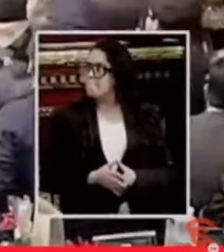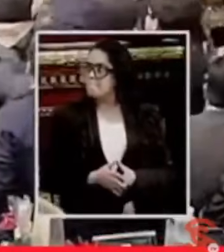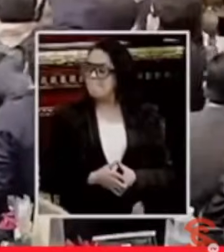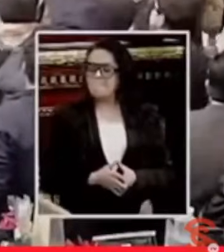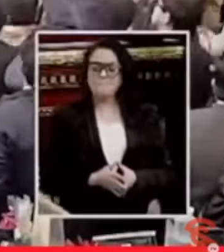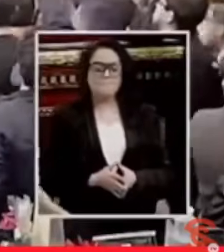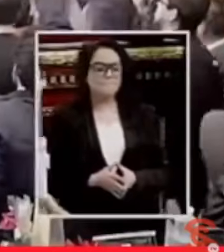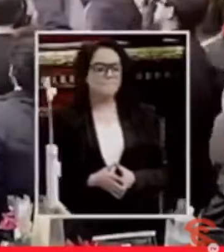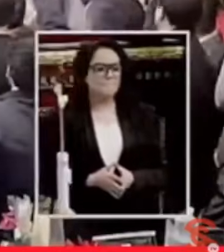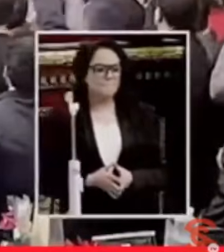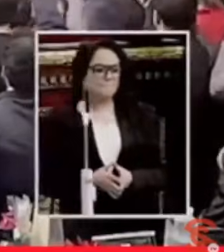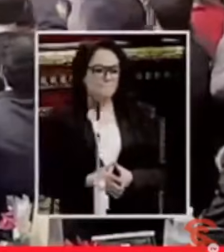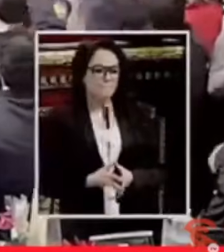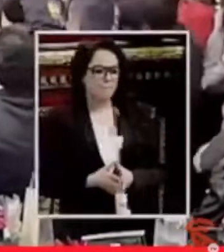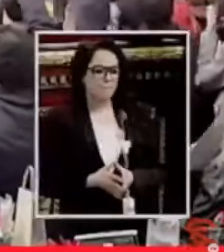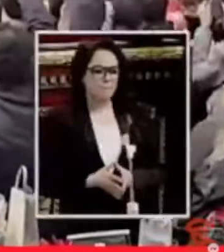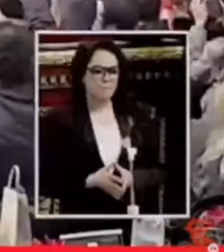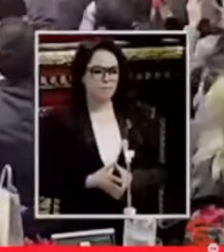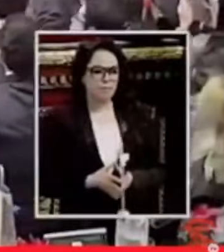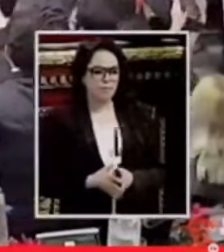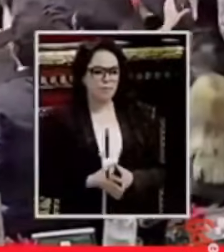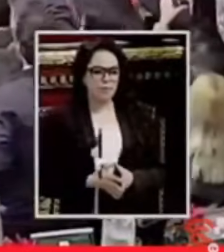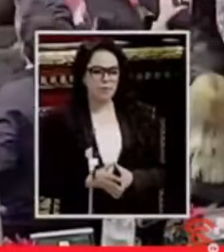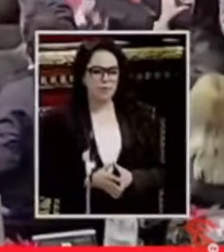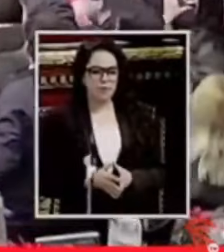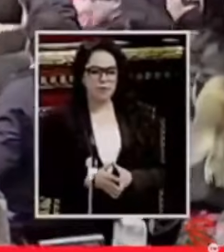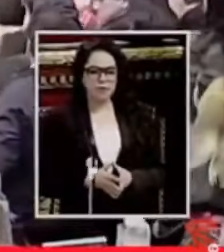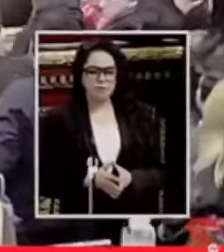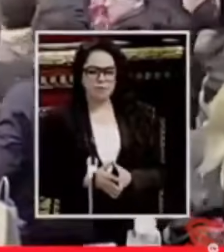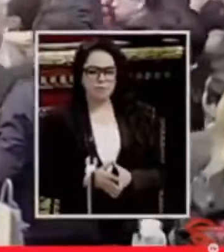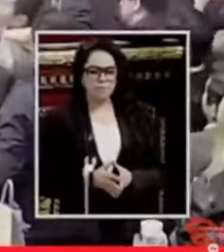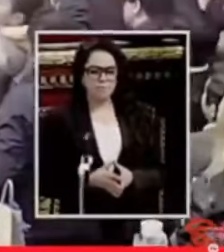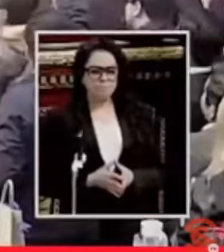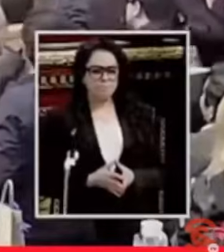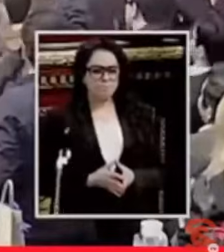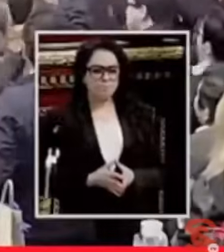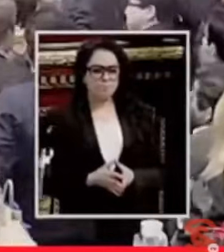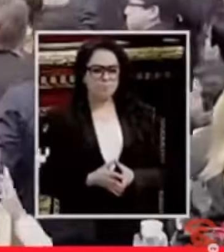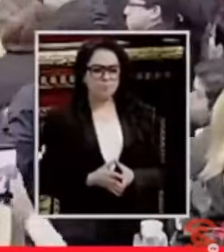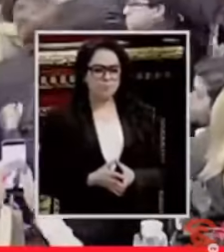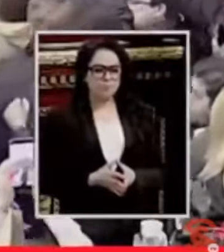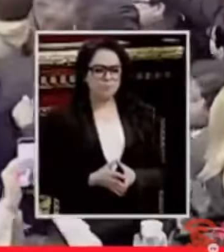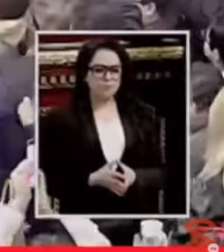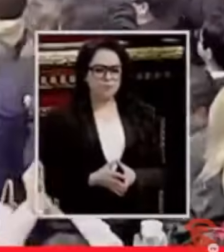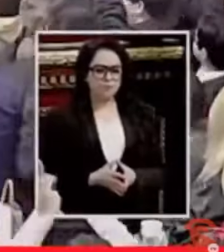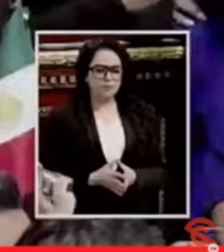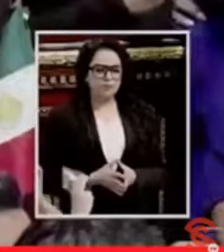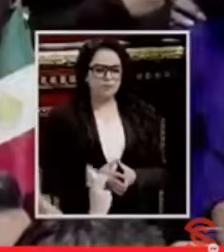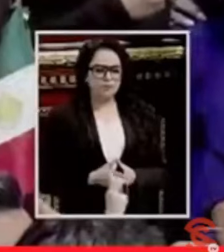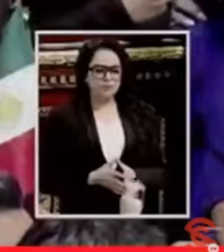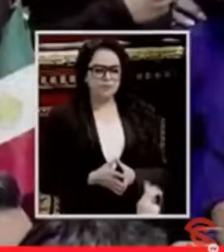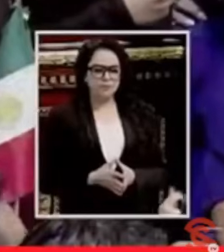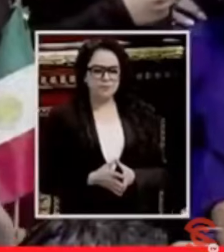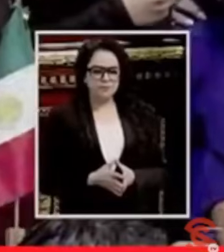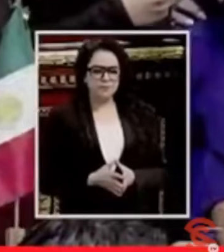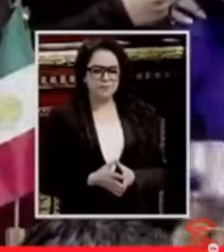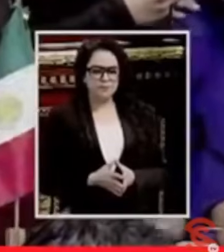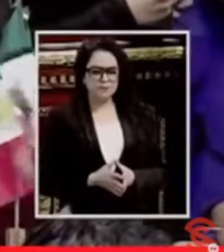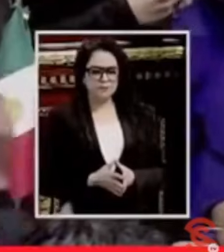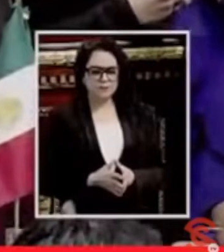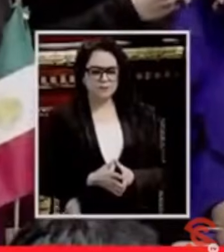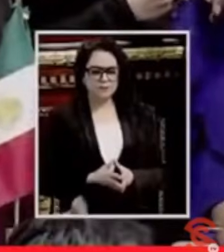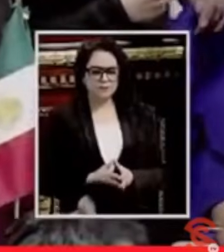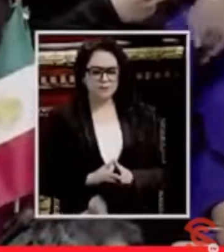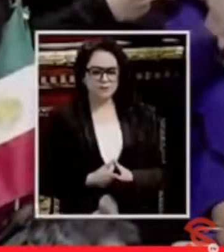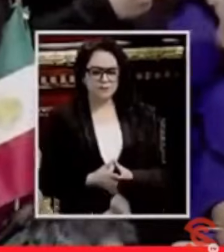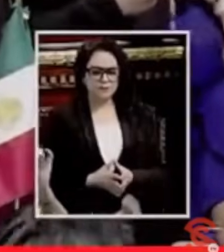paquete económico. Discutimos una por una, se presentaron una por una y aprobamos el